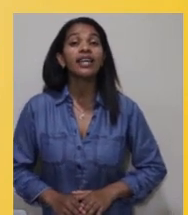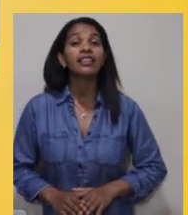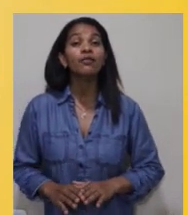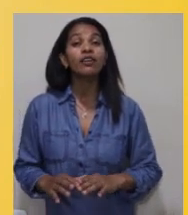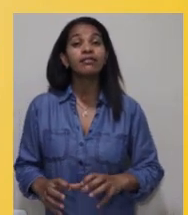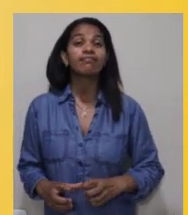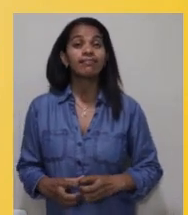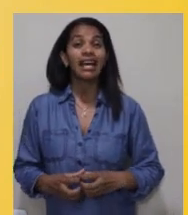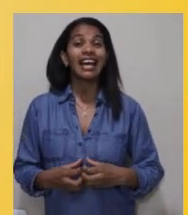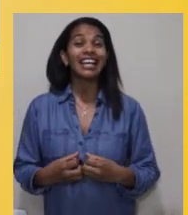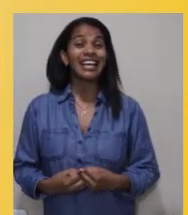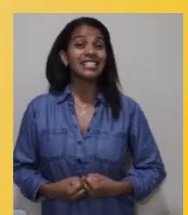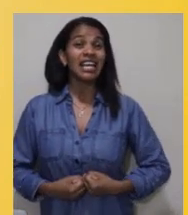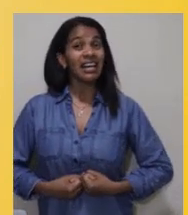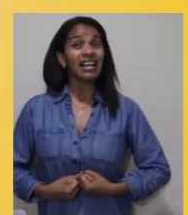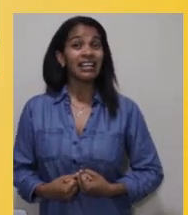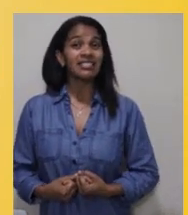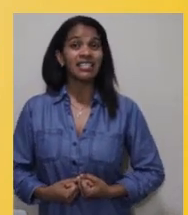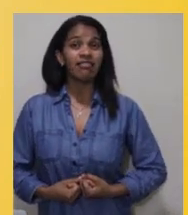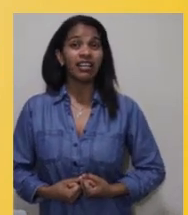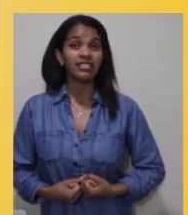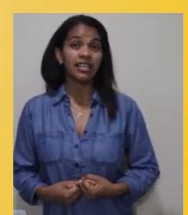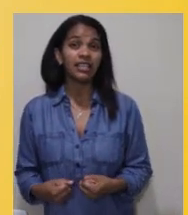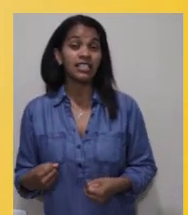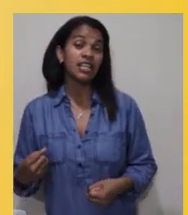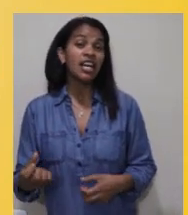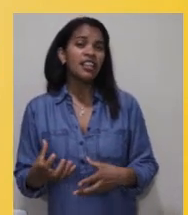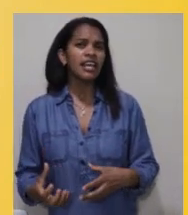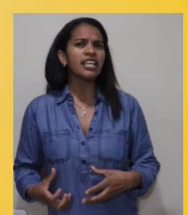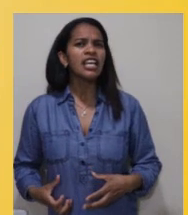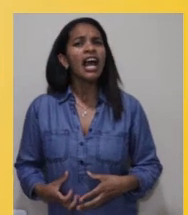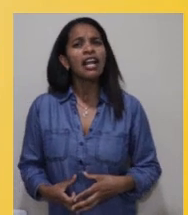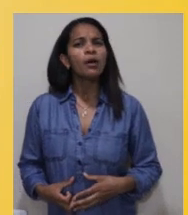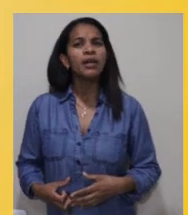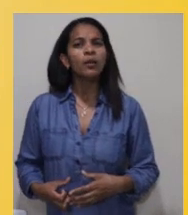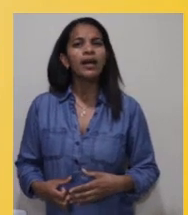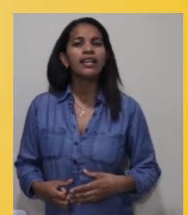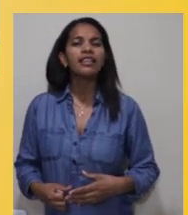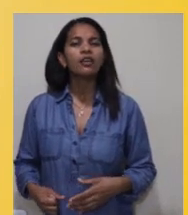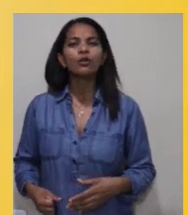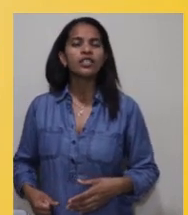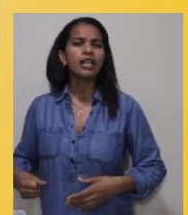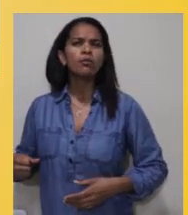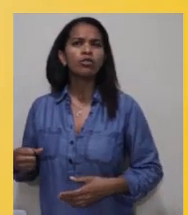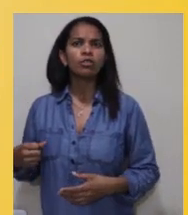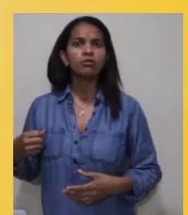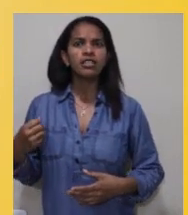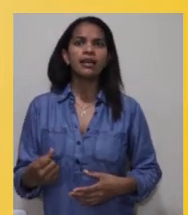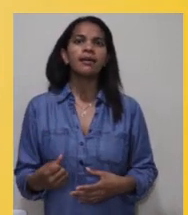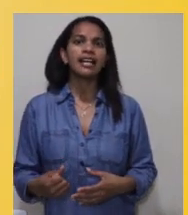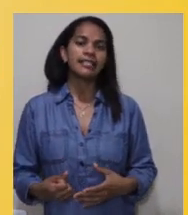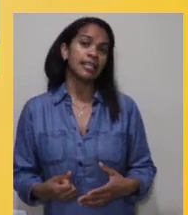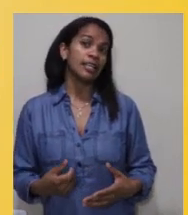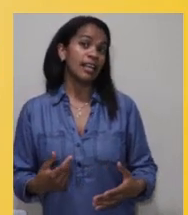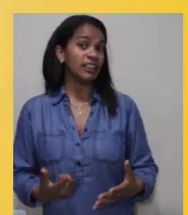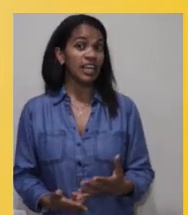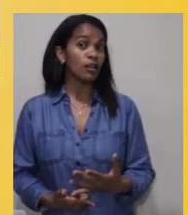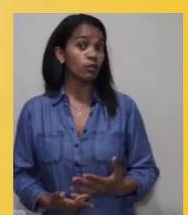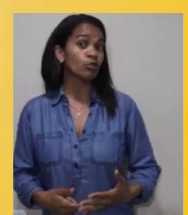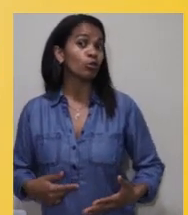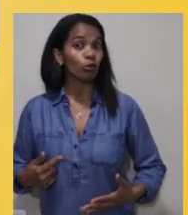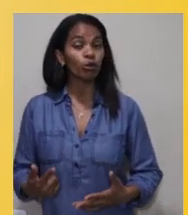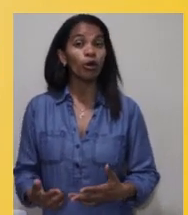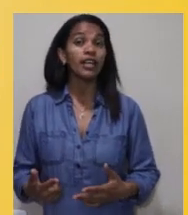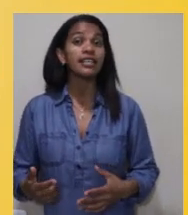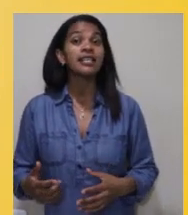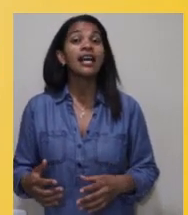ser objetivos que sean alcanzables. Es decir, de aquí al 2040, yo sé que muchos de ustedes van a ser